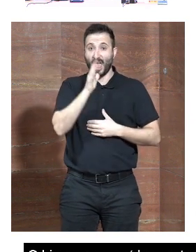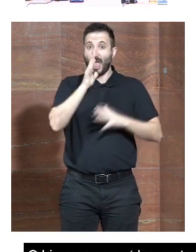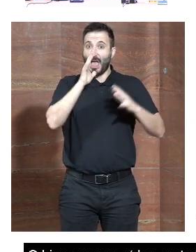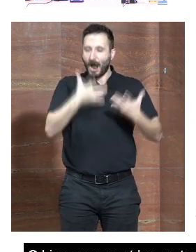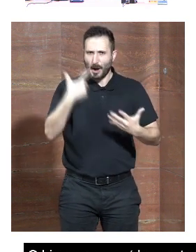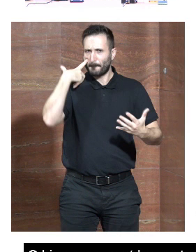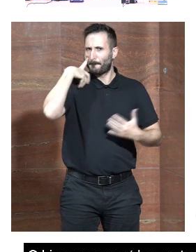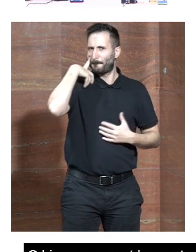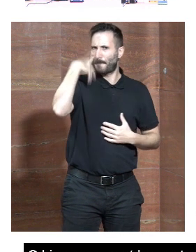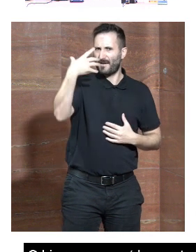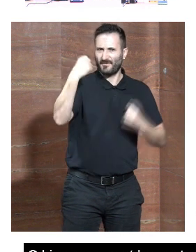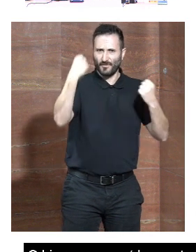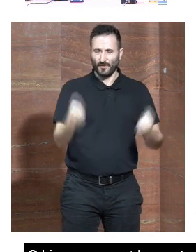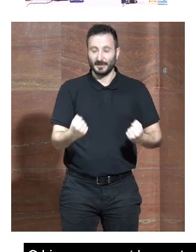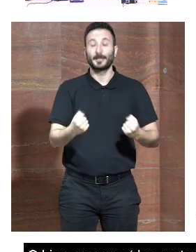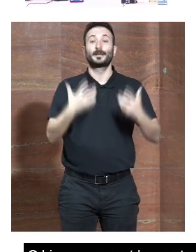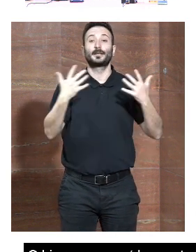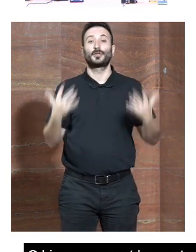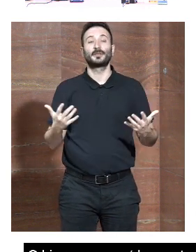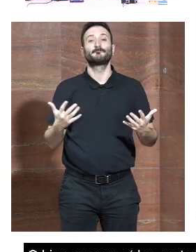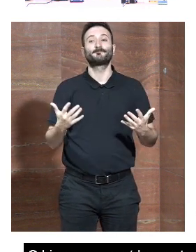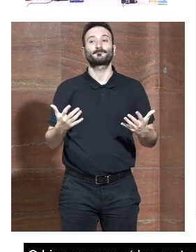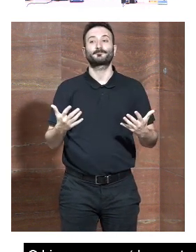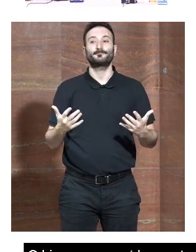son muy conocidas. Y ya no solo